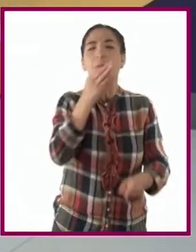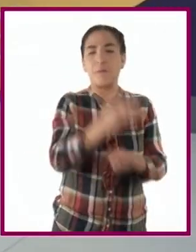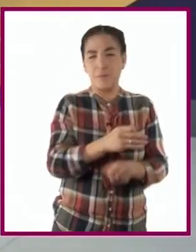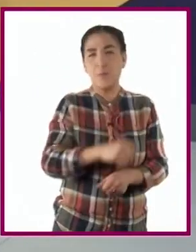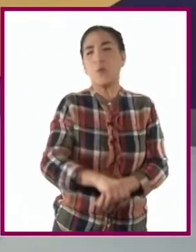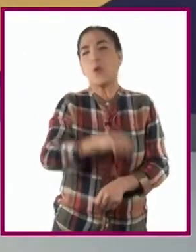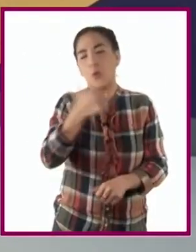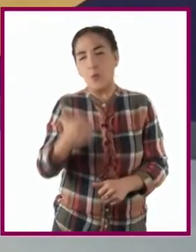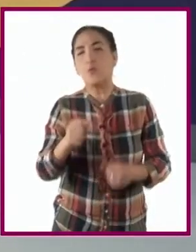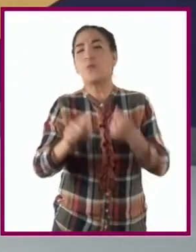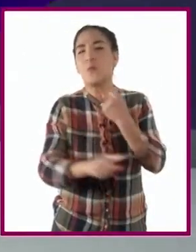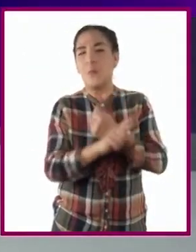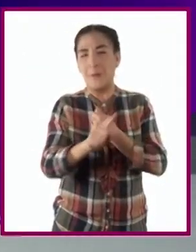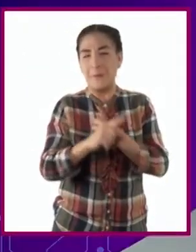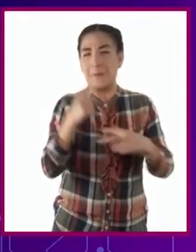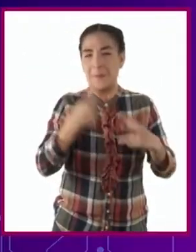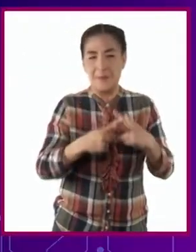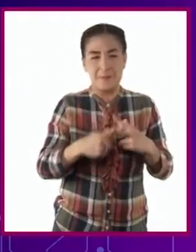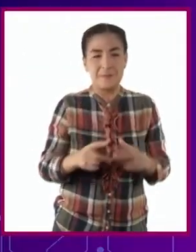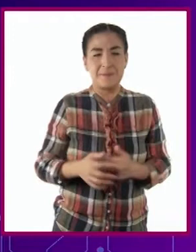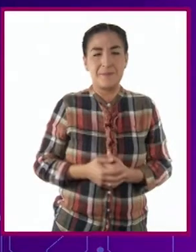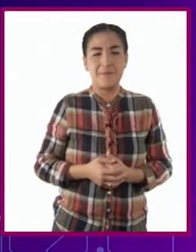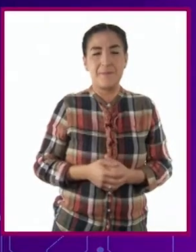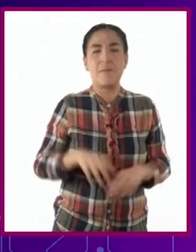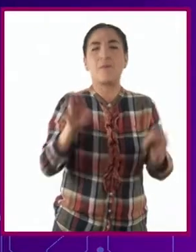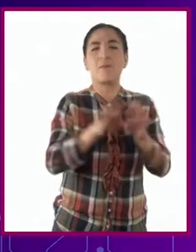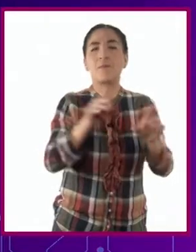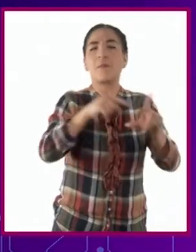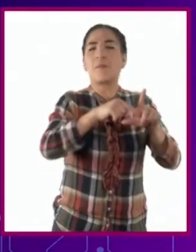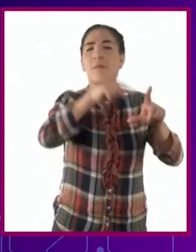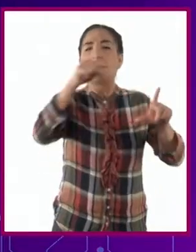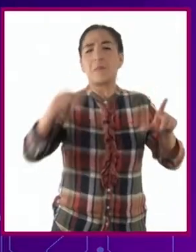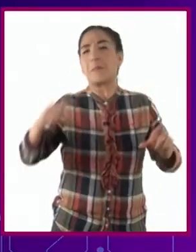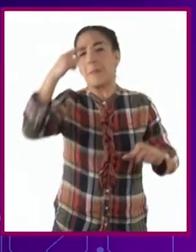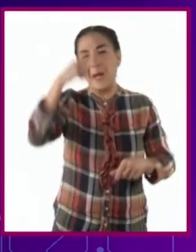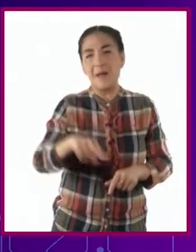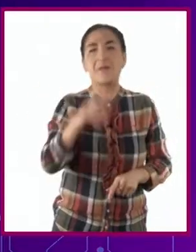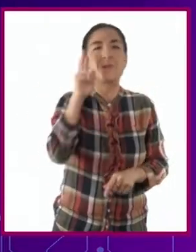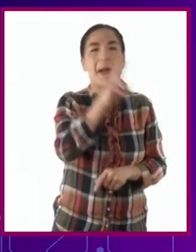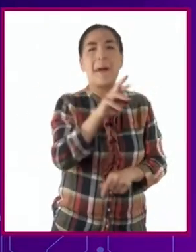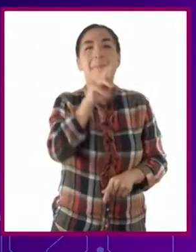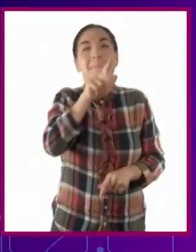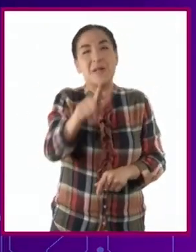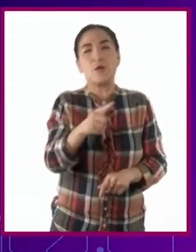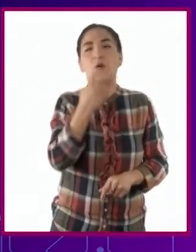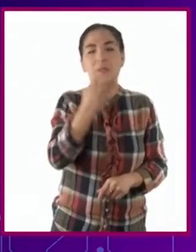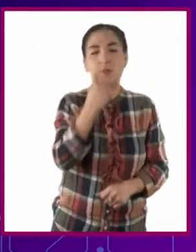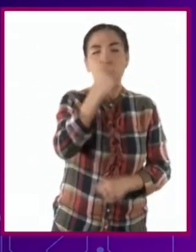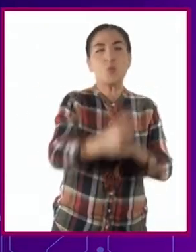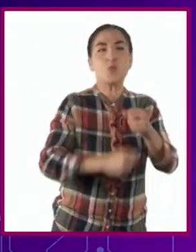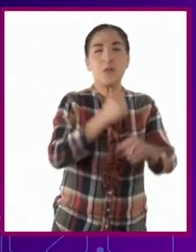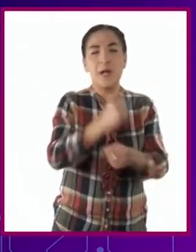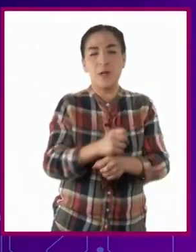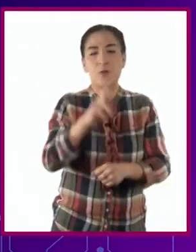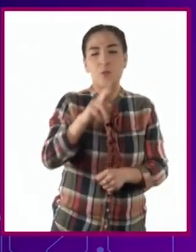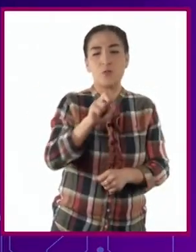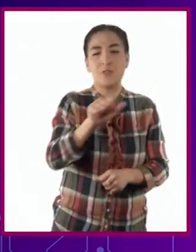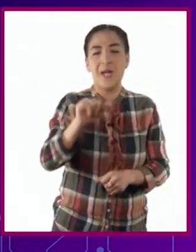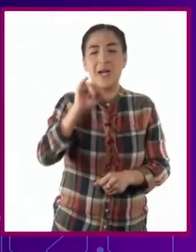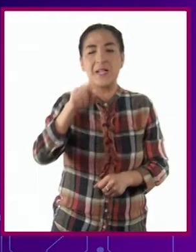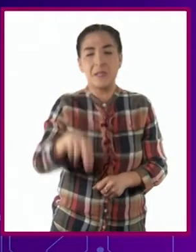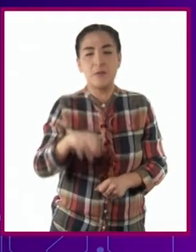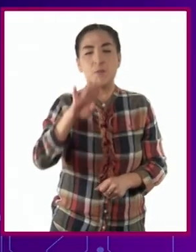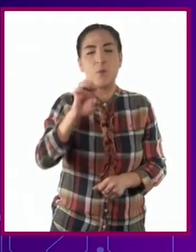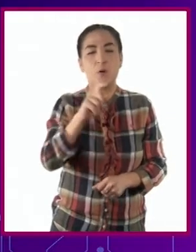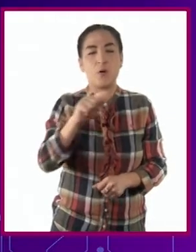otra situación. La gráfica muestra los mejores tiempos por un año de Usain Bolt, el multicampeón mundial y